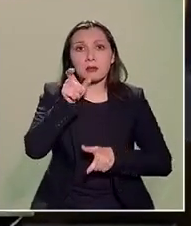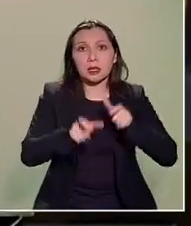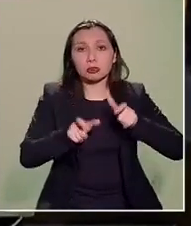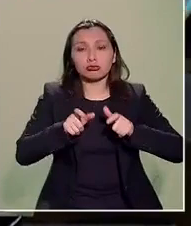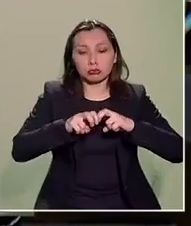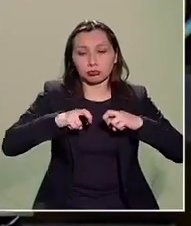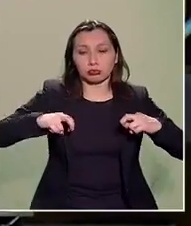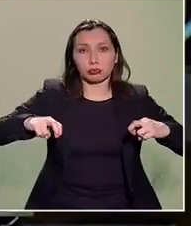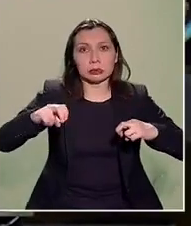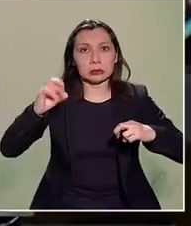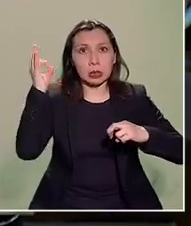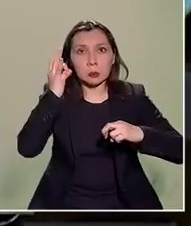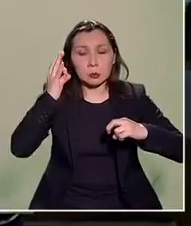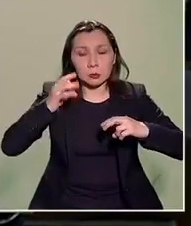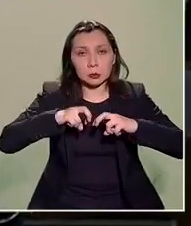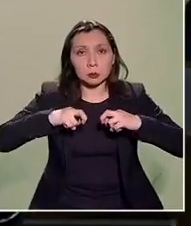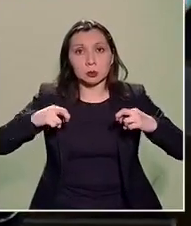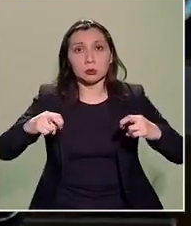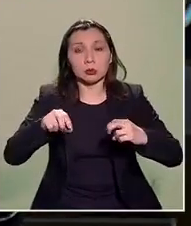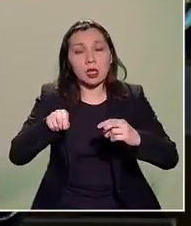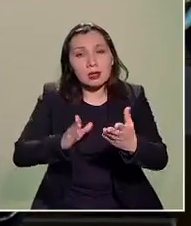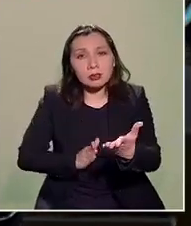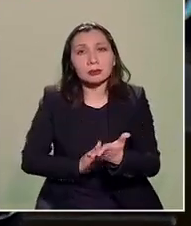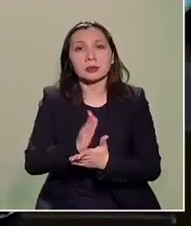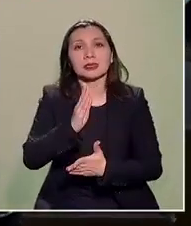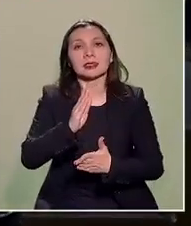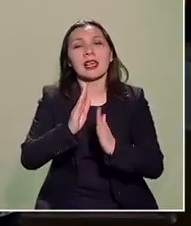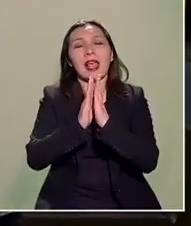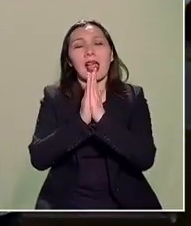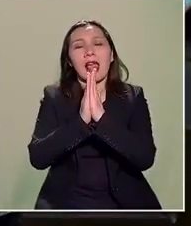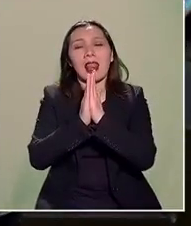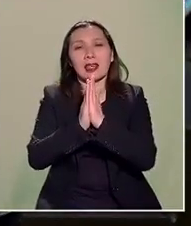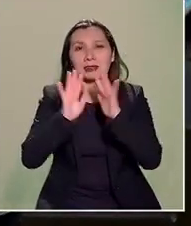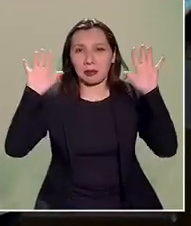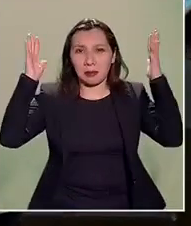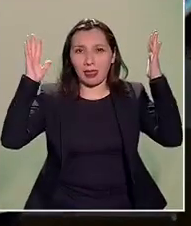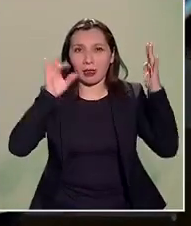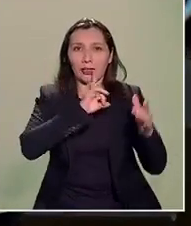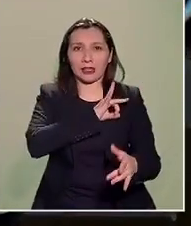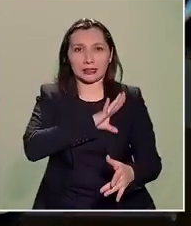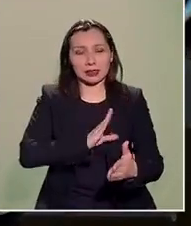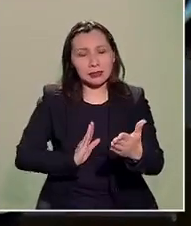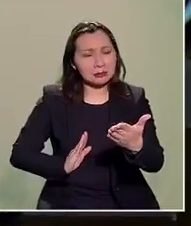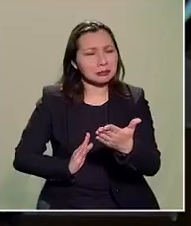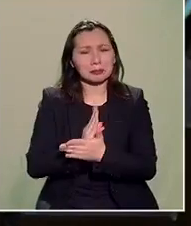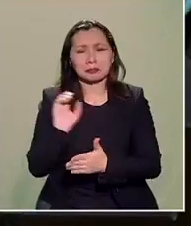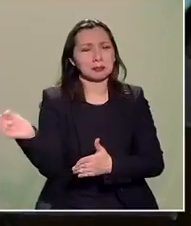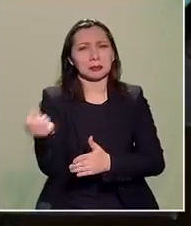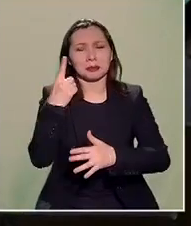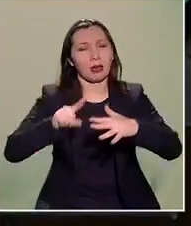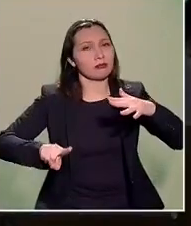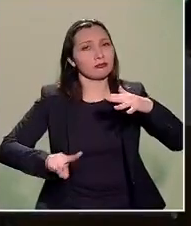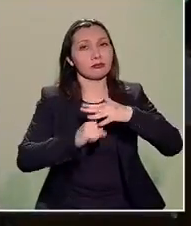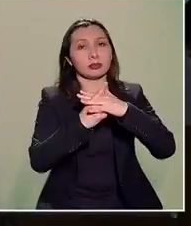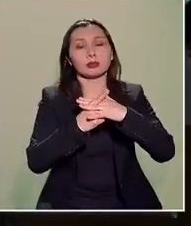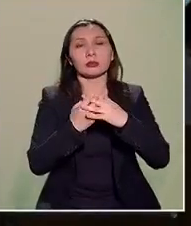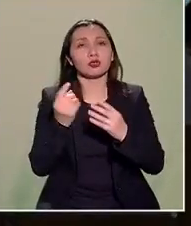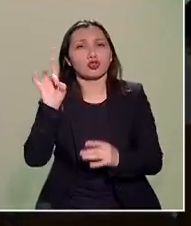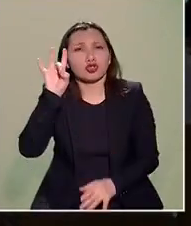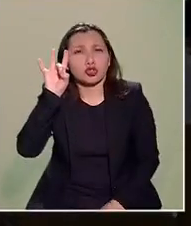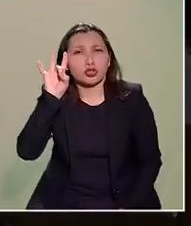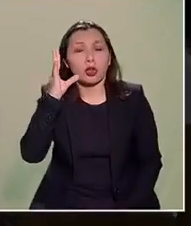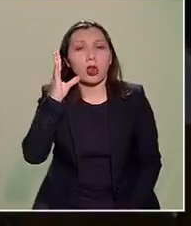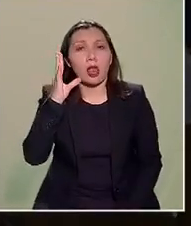allí reunidos y allí nace la iglesia pentecostal de chile esto sucedió solamente